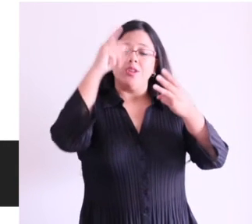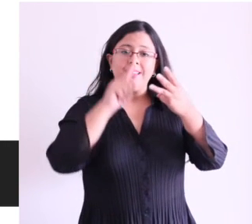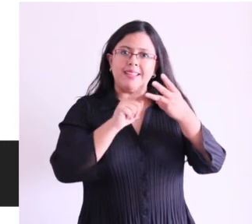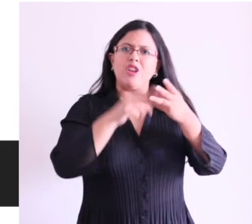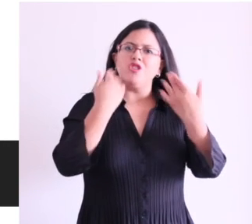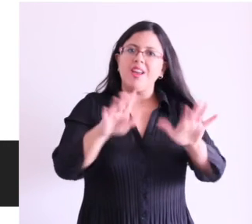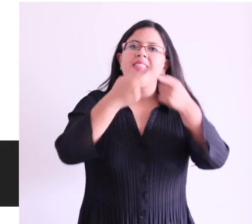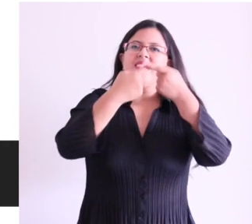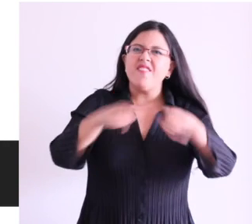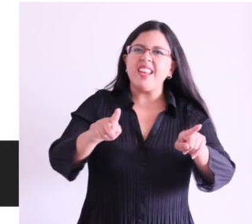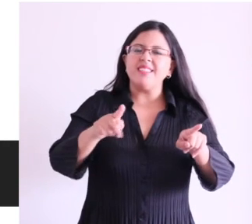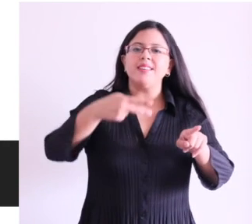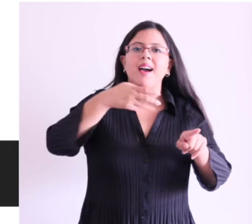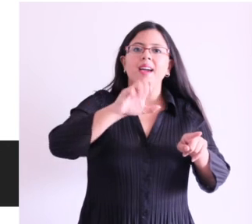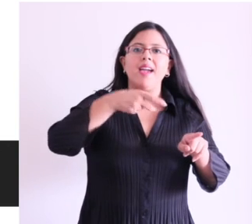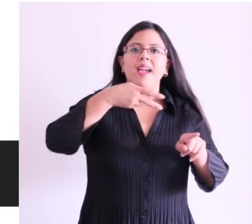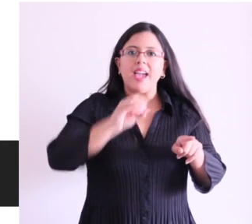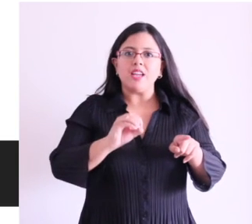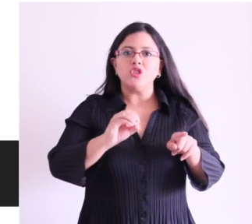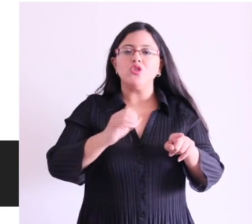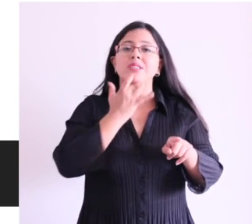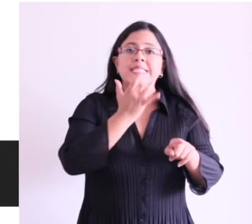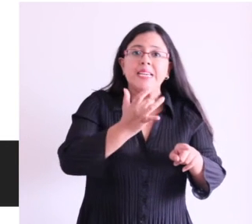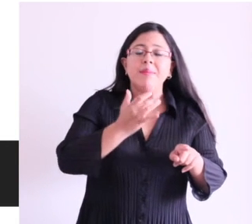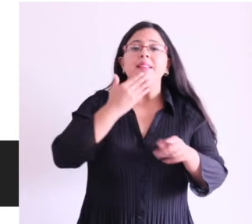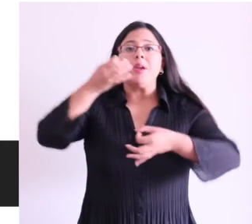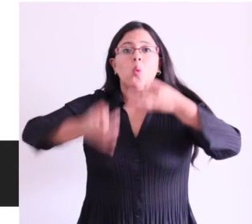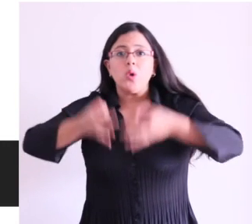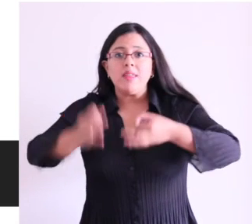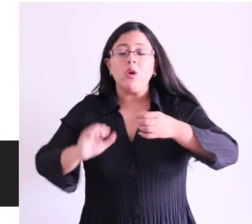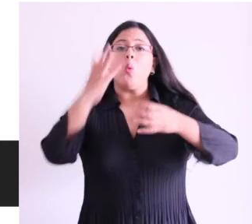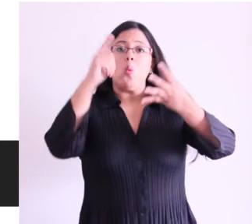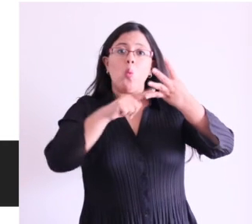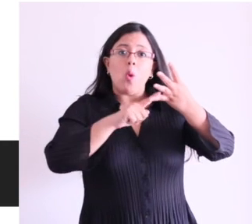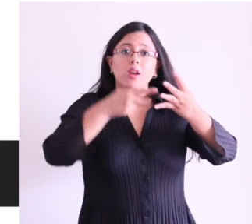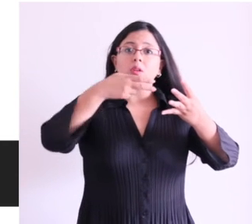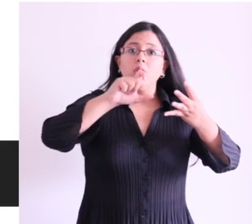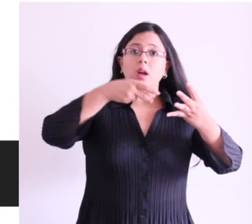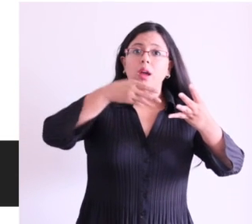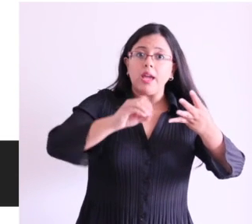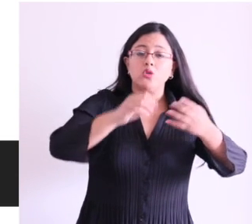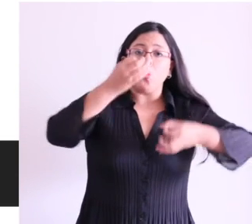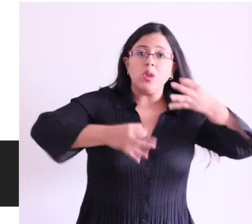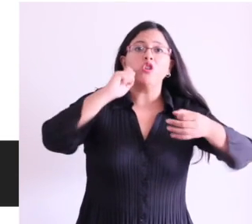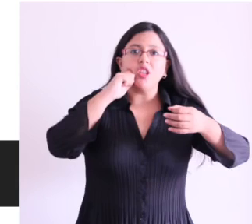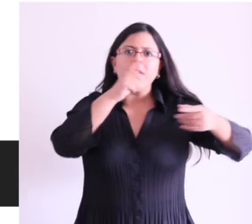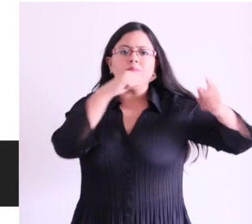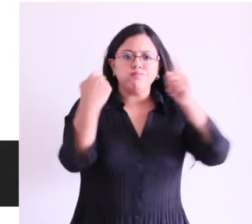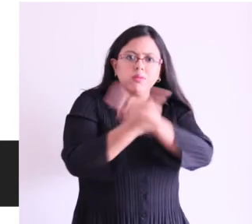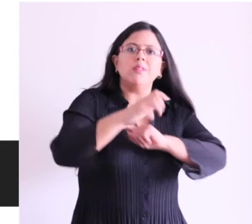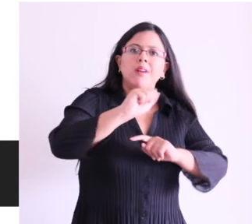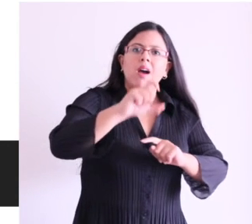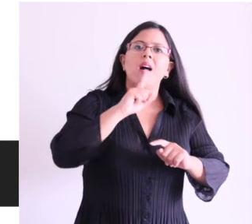hechos simples y hechos jurídicos. 4. Los hechos jurídicos devienen en actos jurídicos. Y es por eso que también hicimos mención